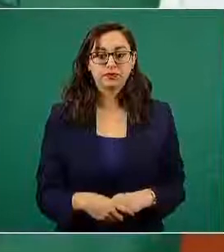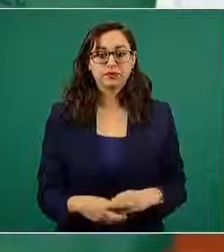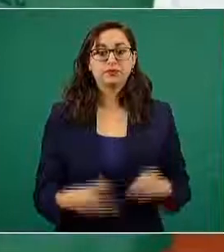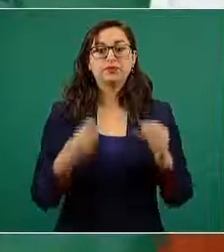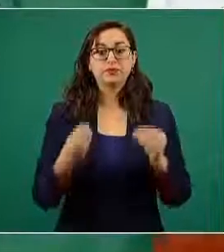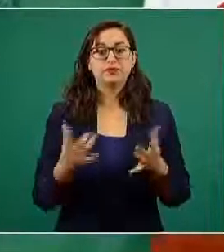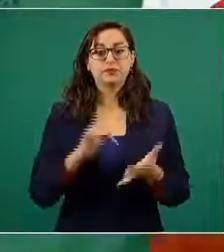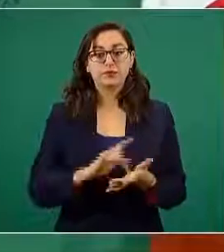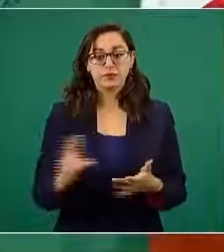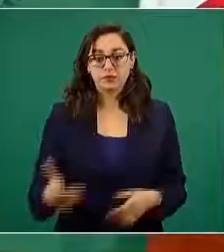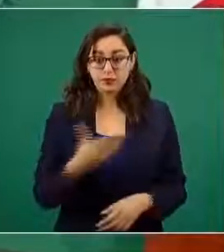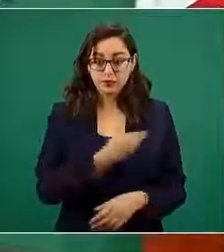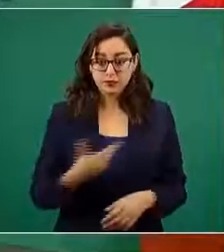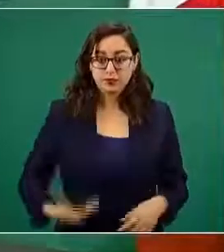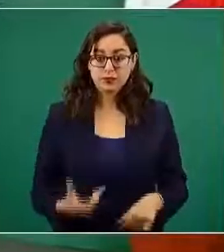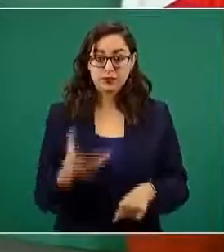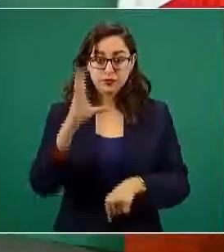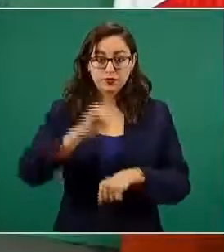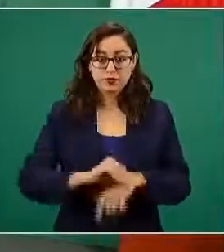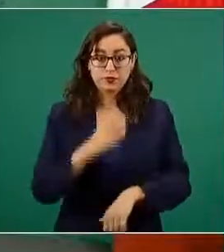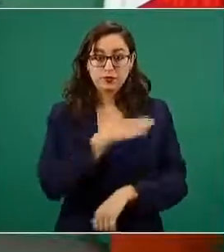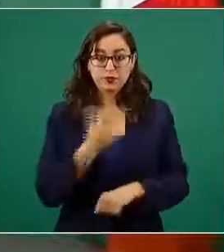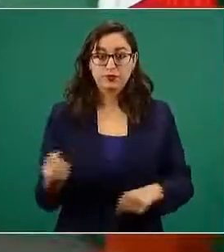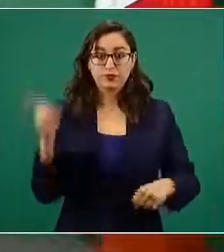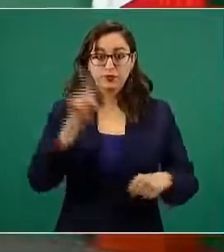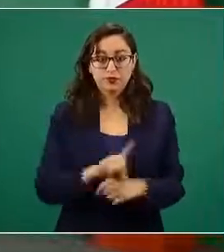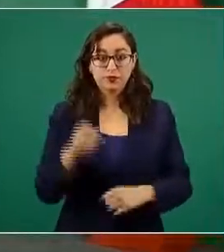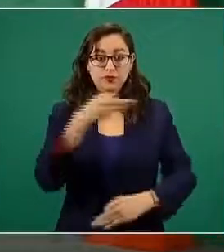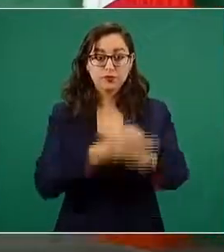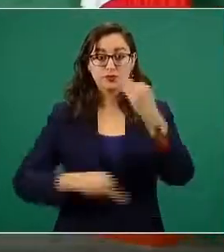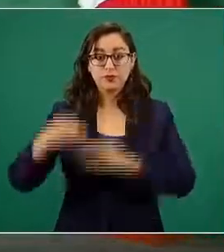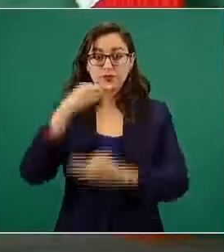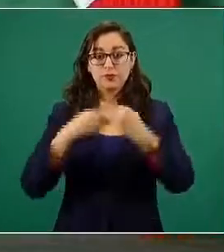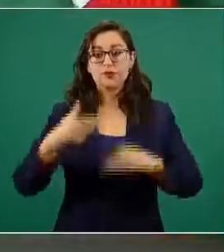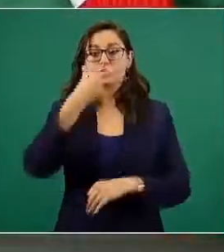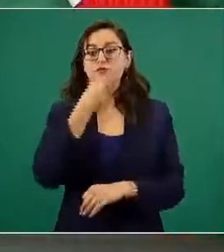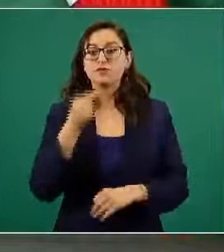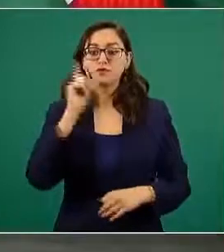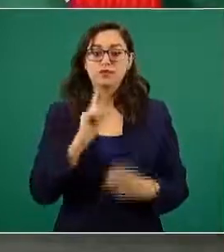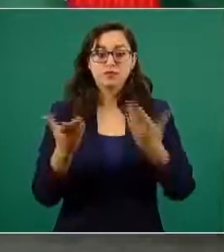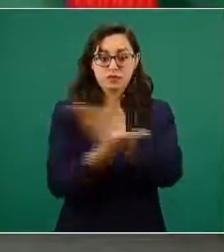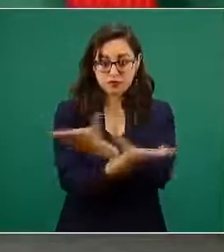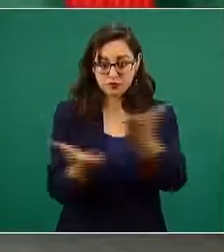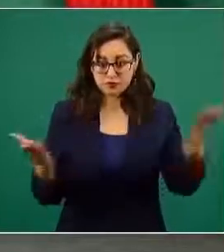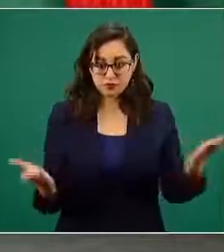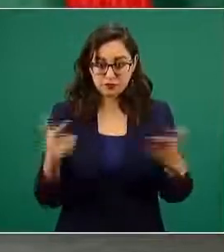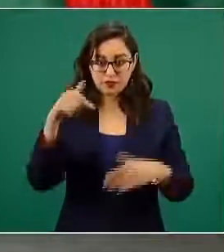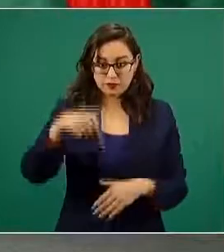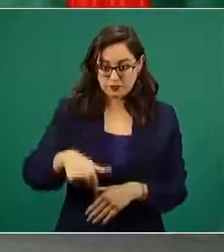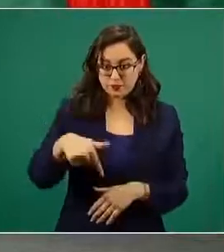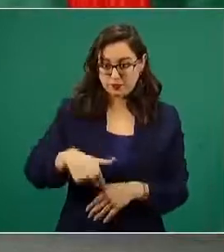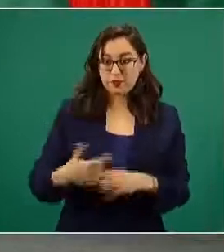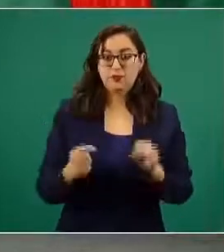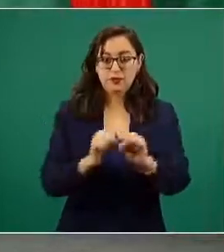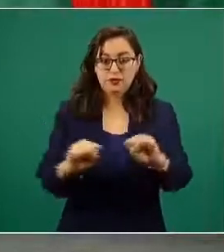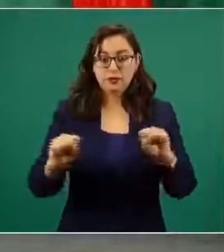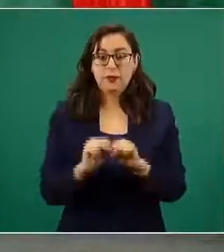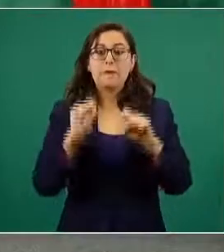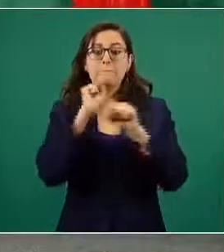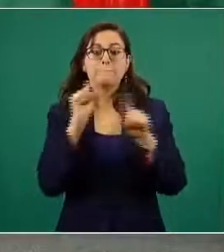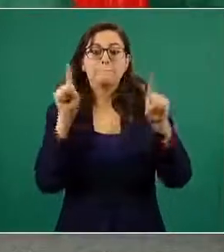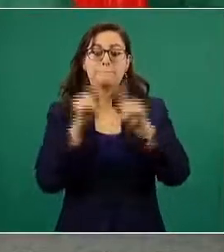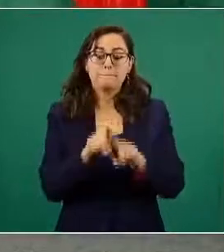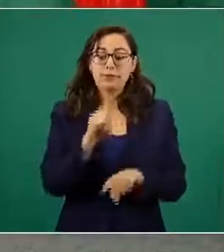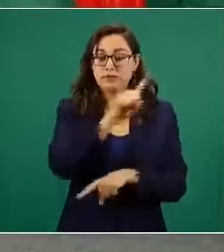Señor presidente, con su permiso, muy buenos días tengan todas y todos ustedes aquí en la sala y también allá en sus casas